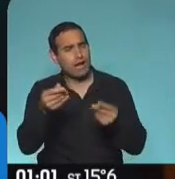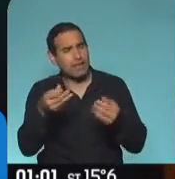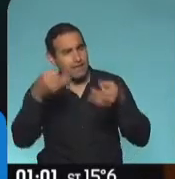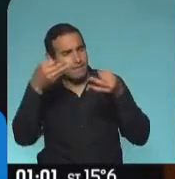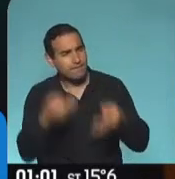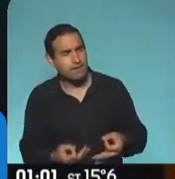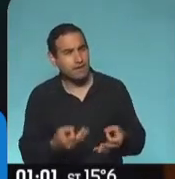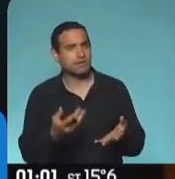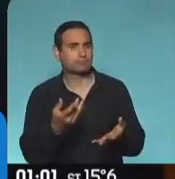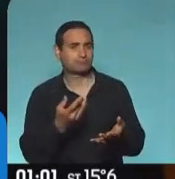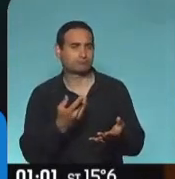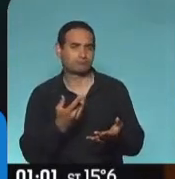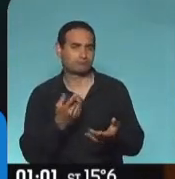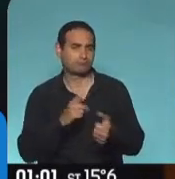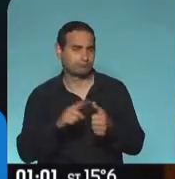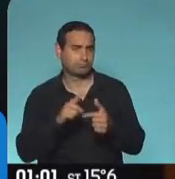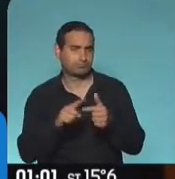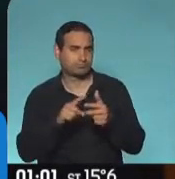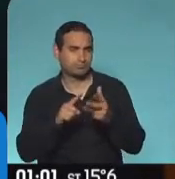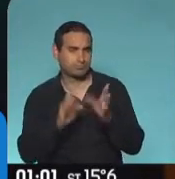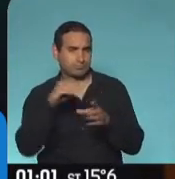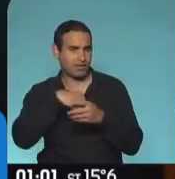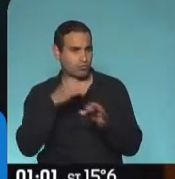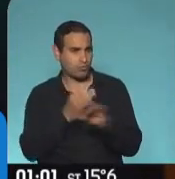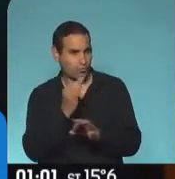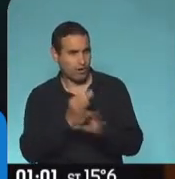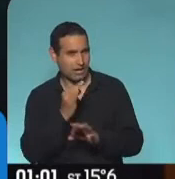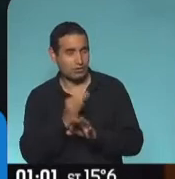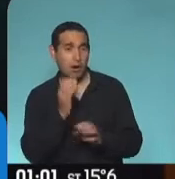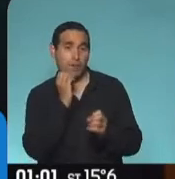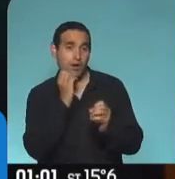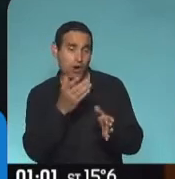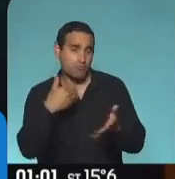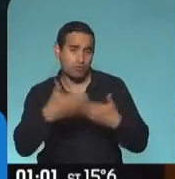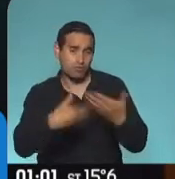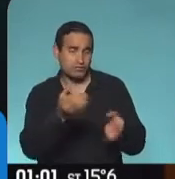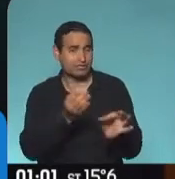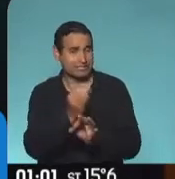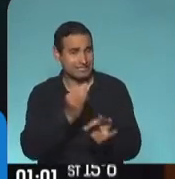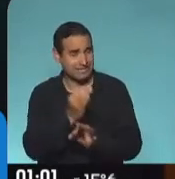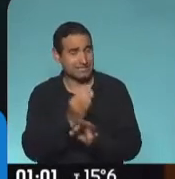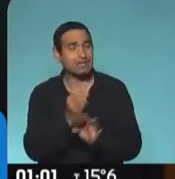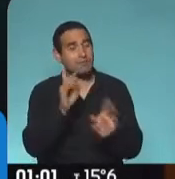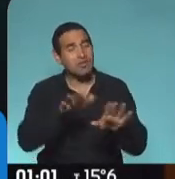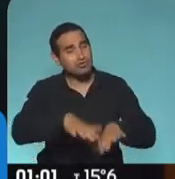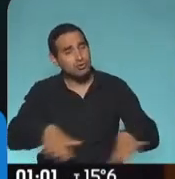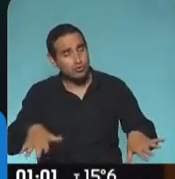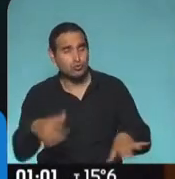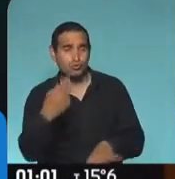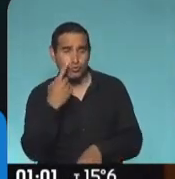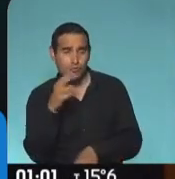donde todas las instancias relacionadas a mejorar los procesos densidades aprendizaje y que nuestros niños niñas